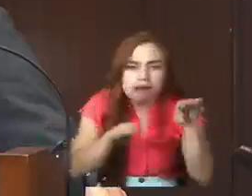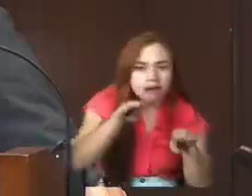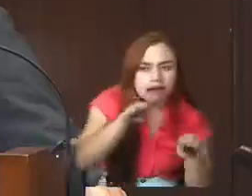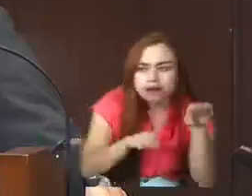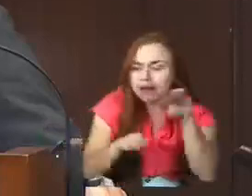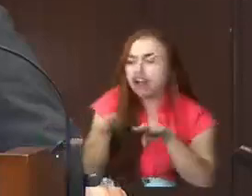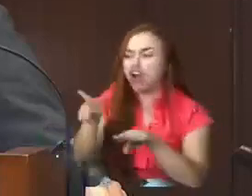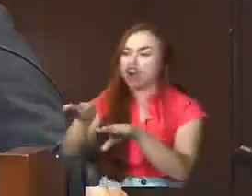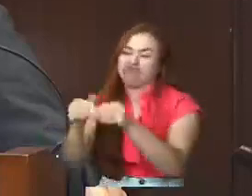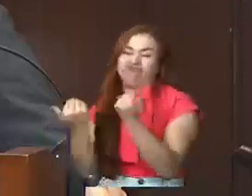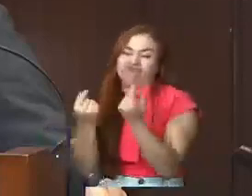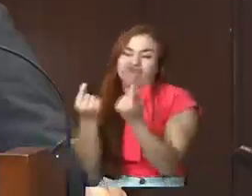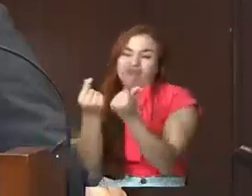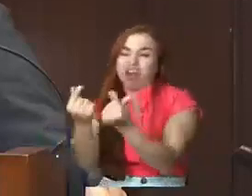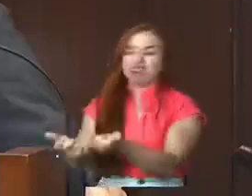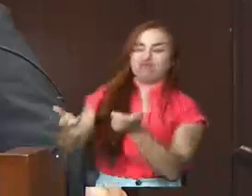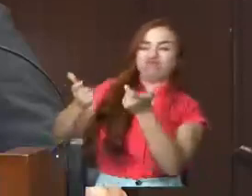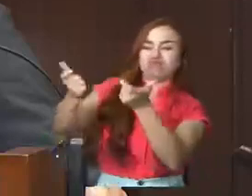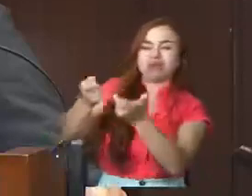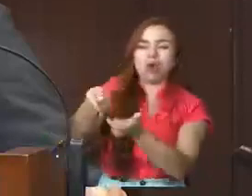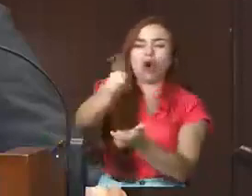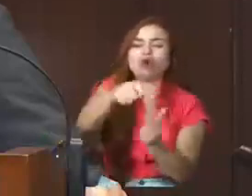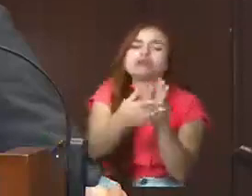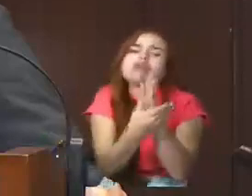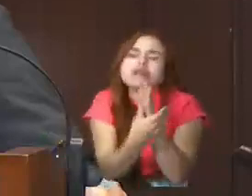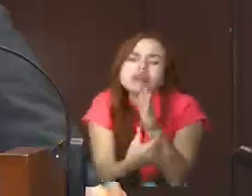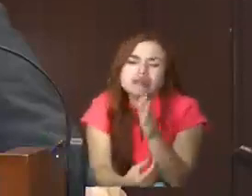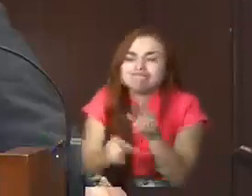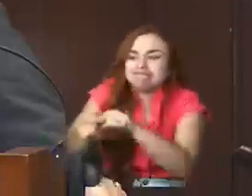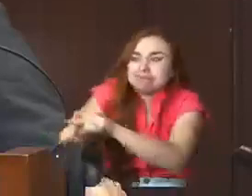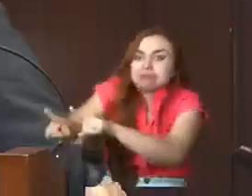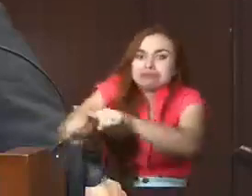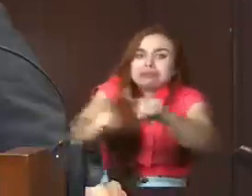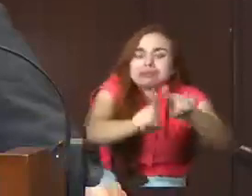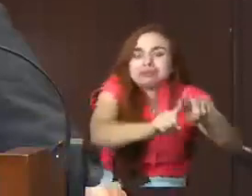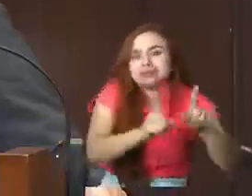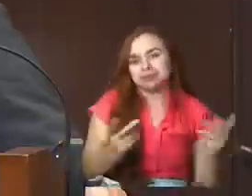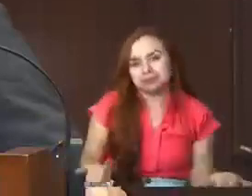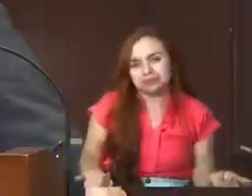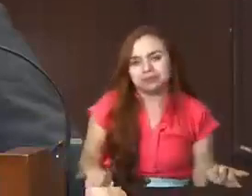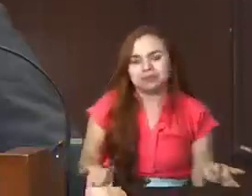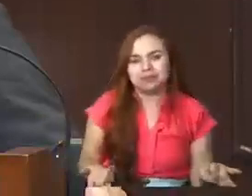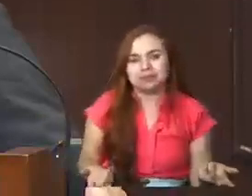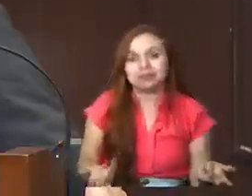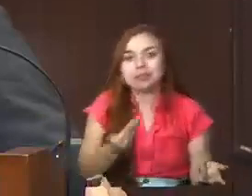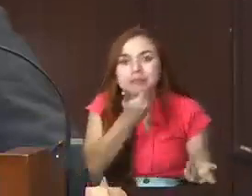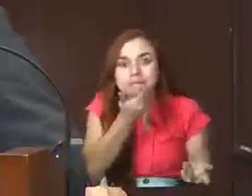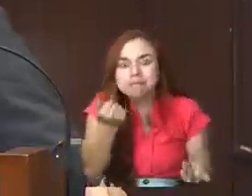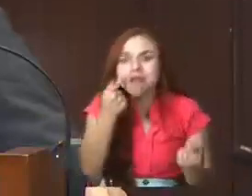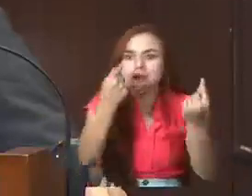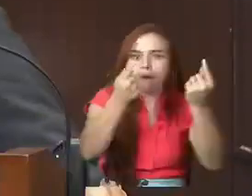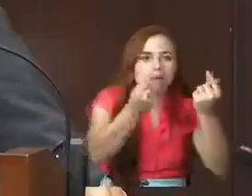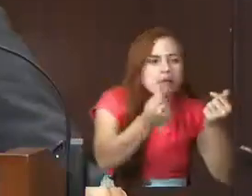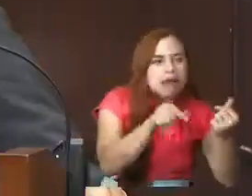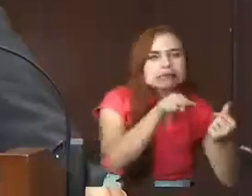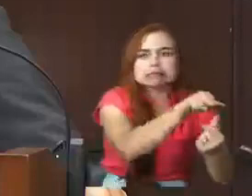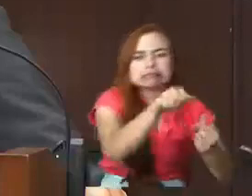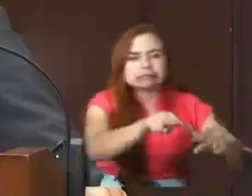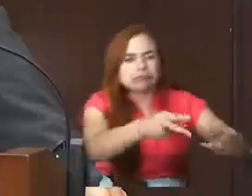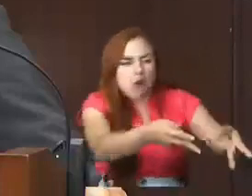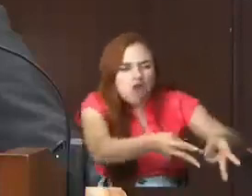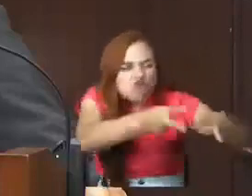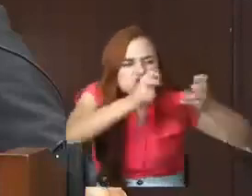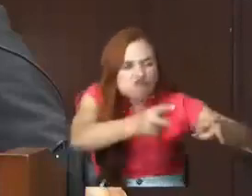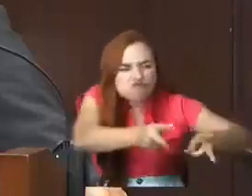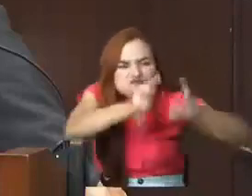desarrollo, y los recursos que tiene deben ser explotados en un marco de procesos justos y